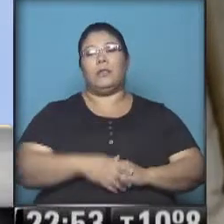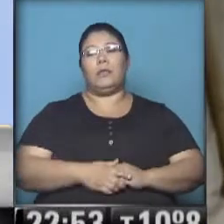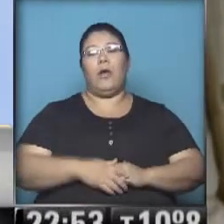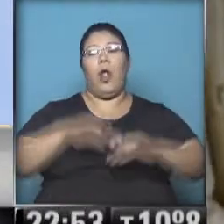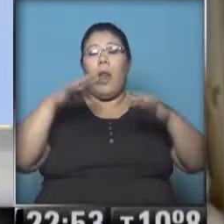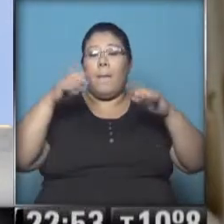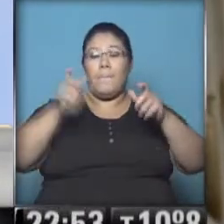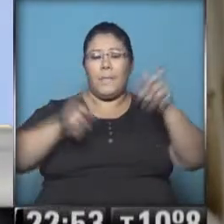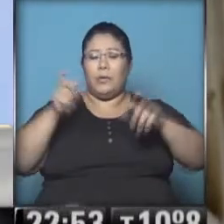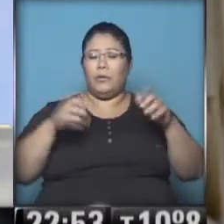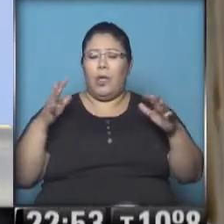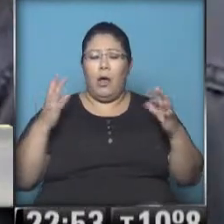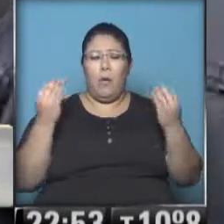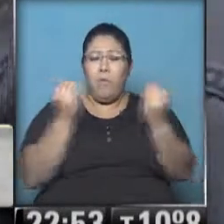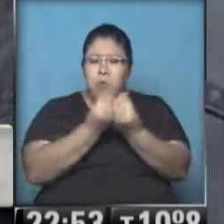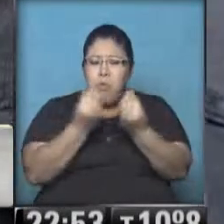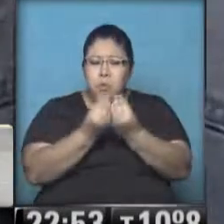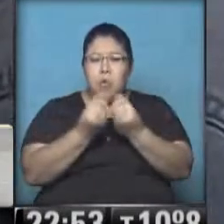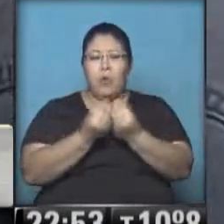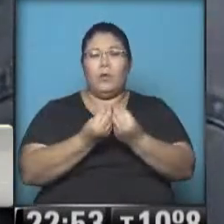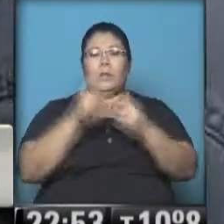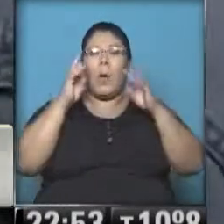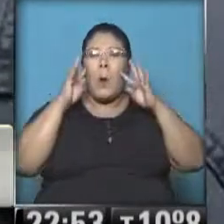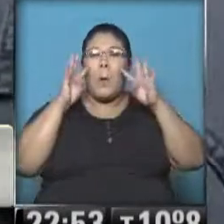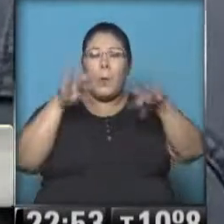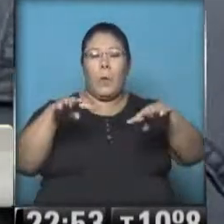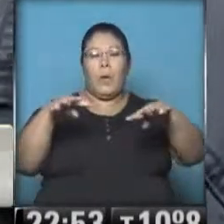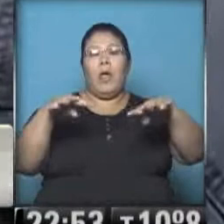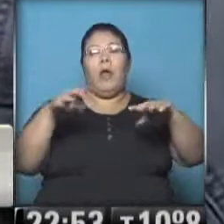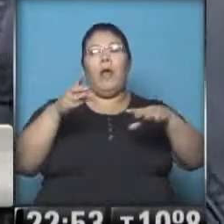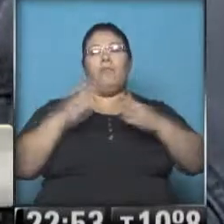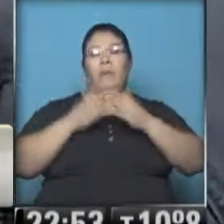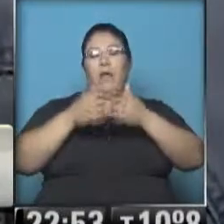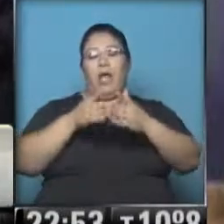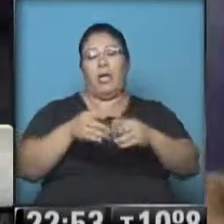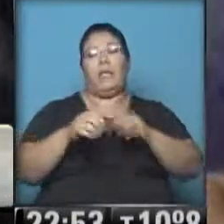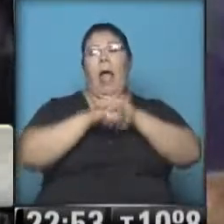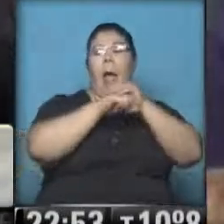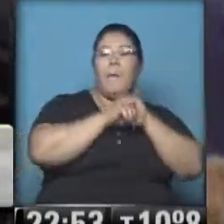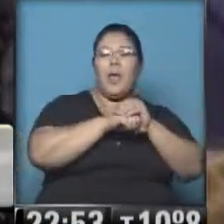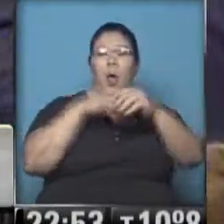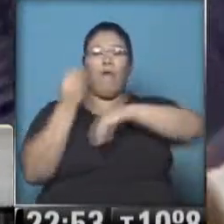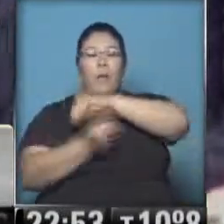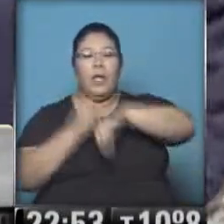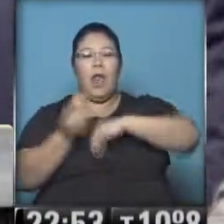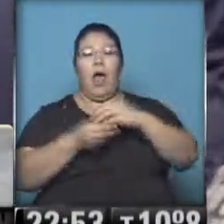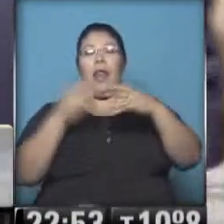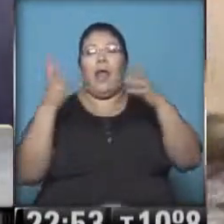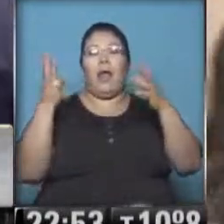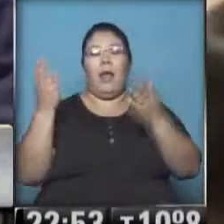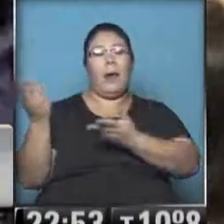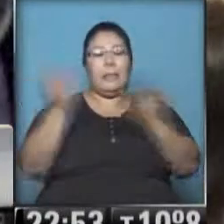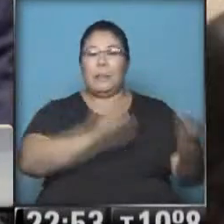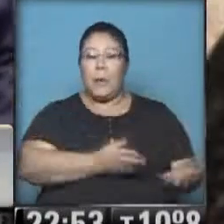y presenció la emotiva ceremonia donde había familiares, había amigos que recibieron a todos los tripulantes. El buque escuela